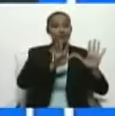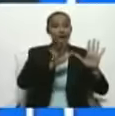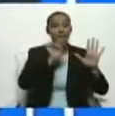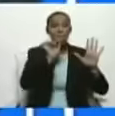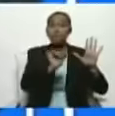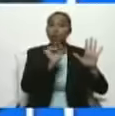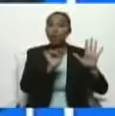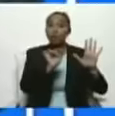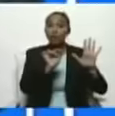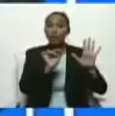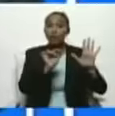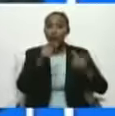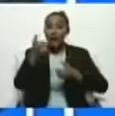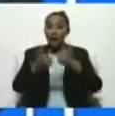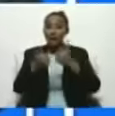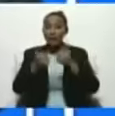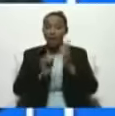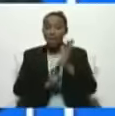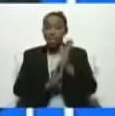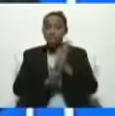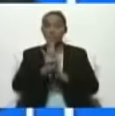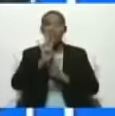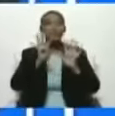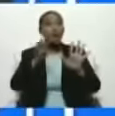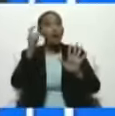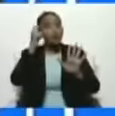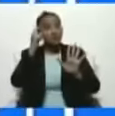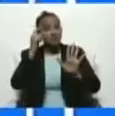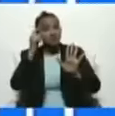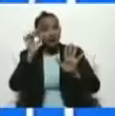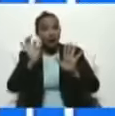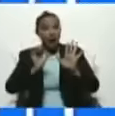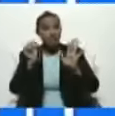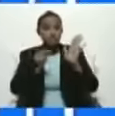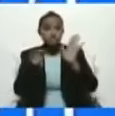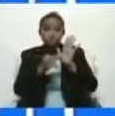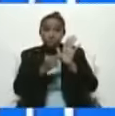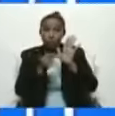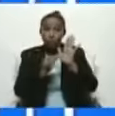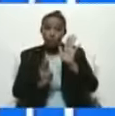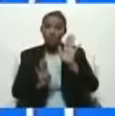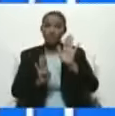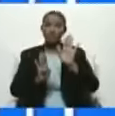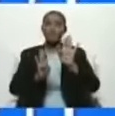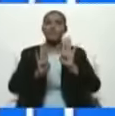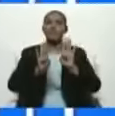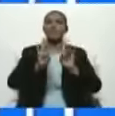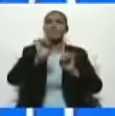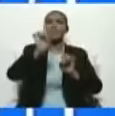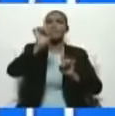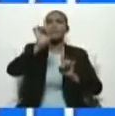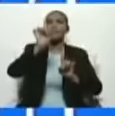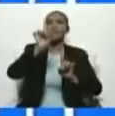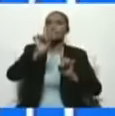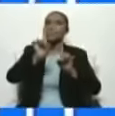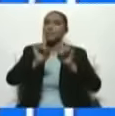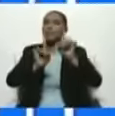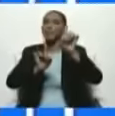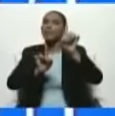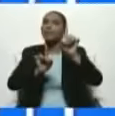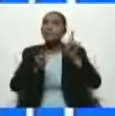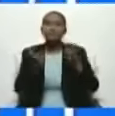es indetenible. No hay manera de que esa curva se incline o se aplane, no hay forma.